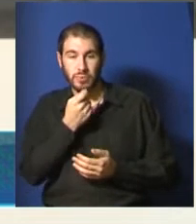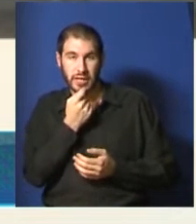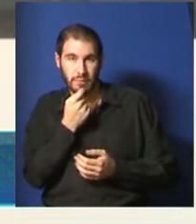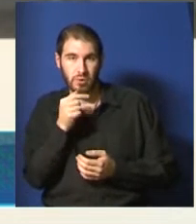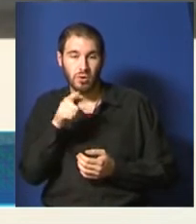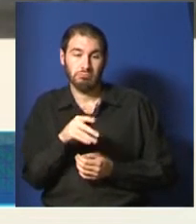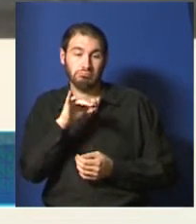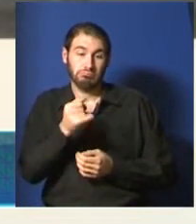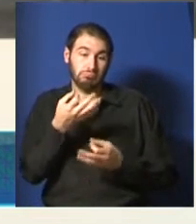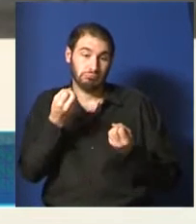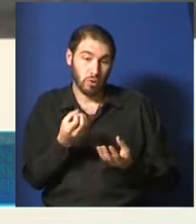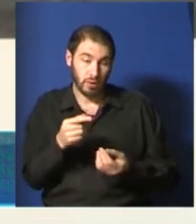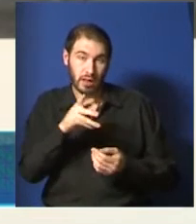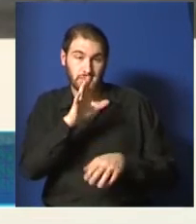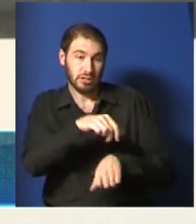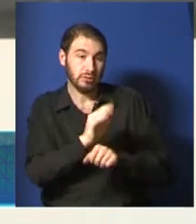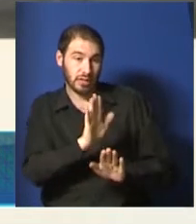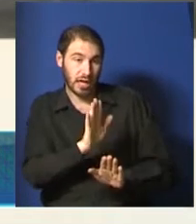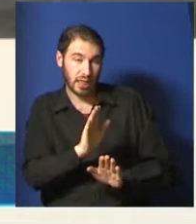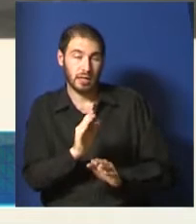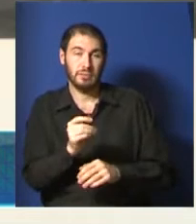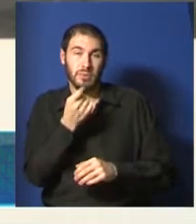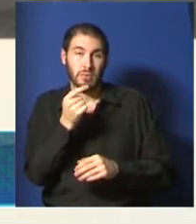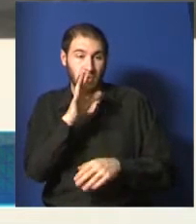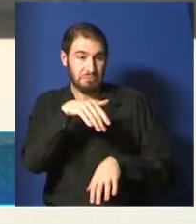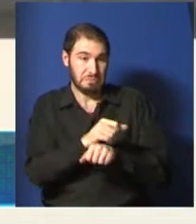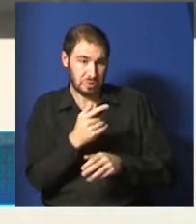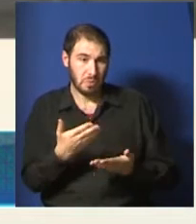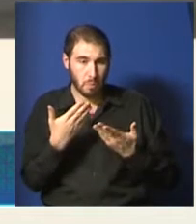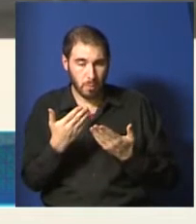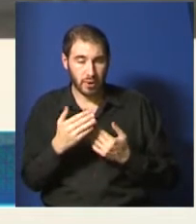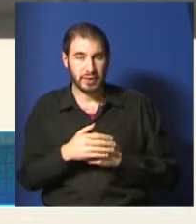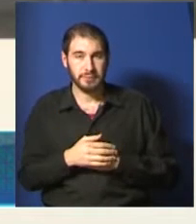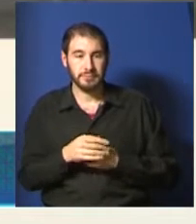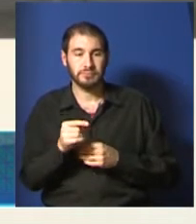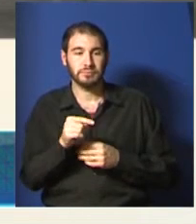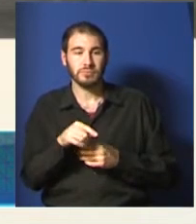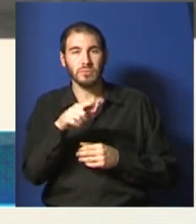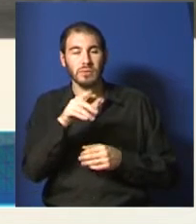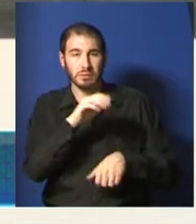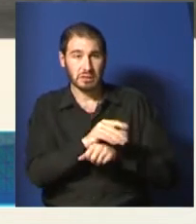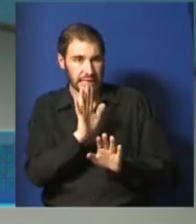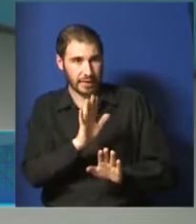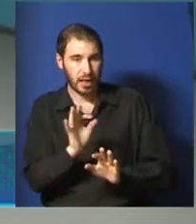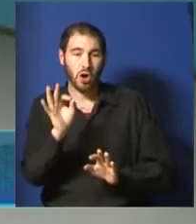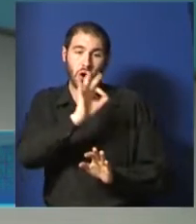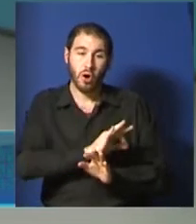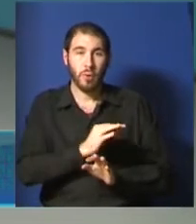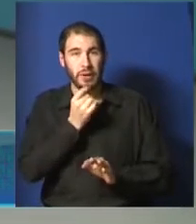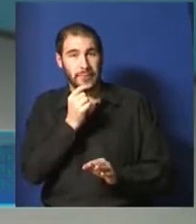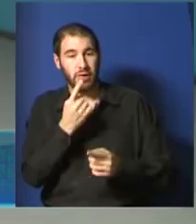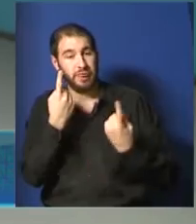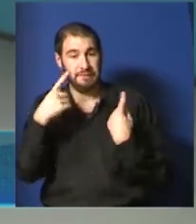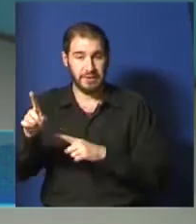se justifica que permanezca detenido, si se justifica que permanezca en situación de privación de libertad, o si por el